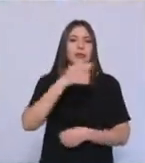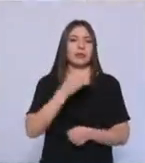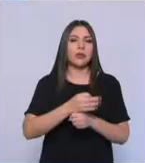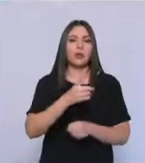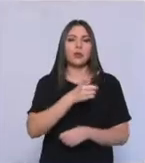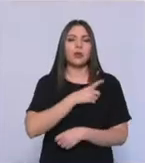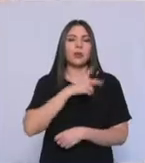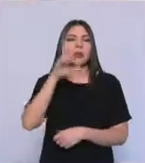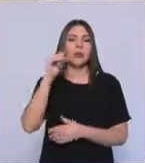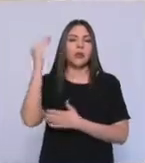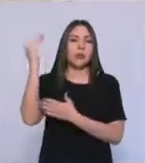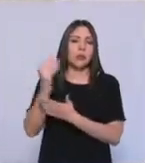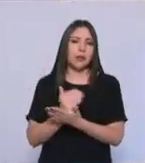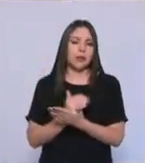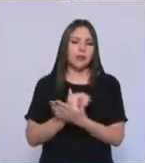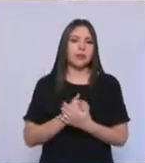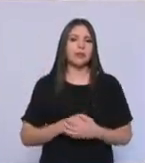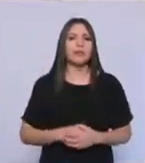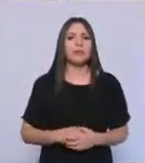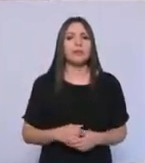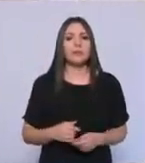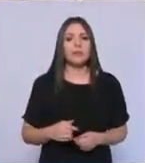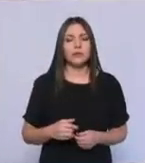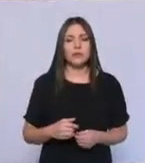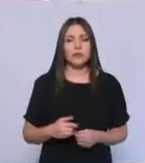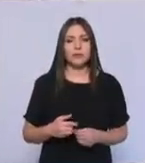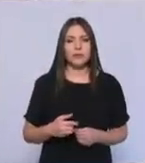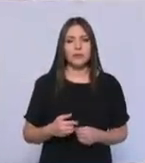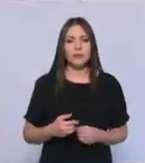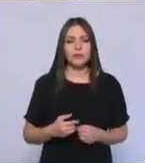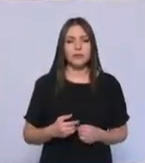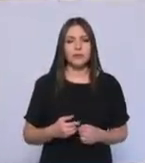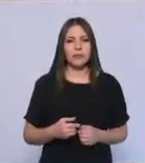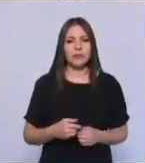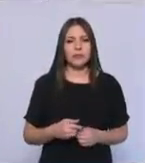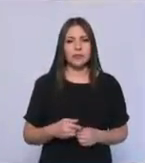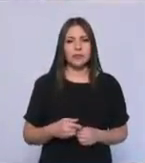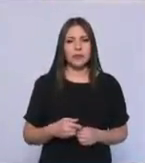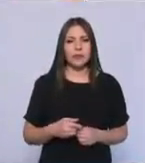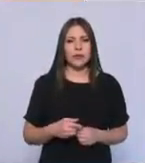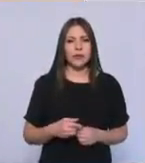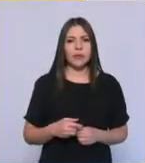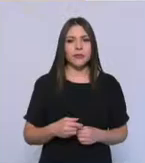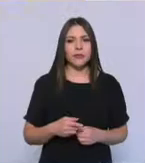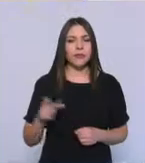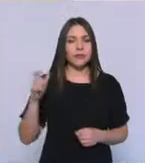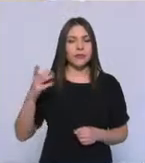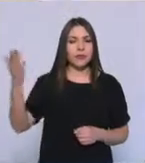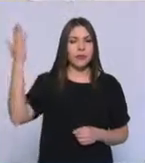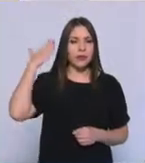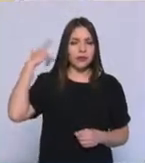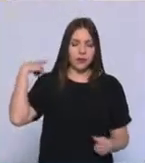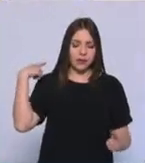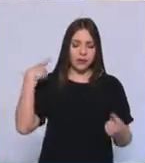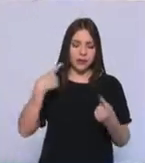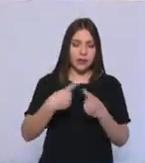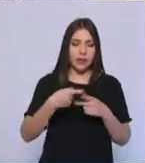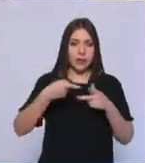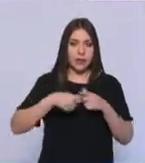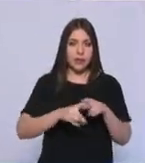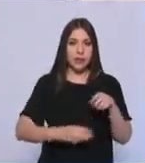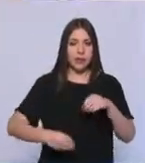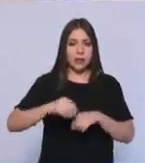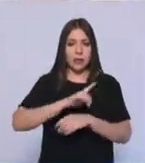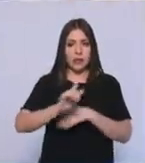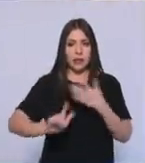como menor todavía el tema. Y Héctor, en estos días, desde que entró en vigor esta ley en la capital, ¿ya